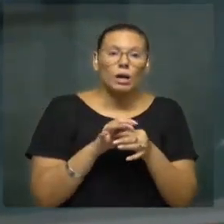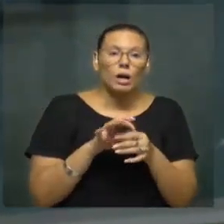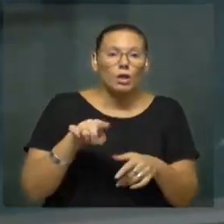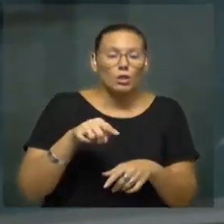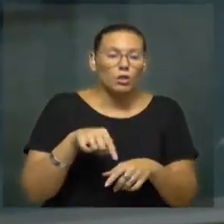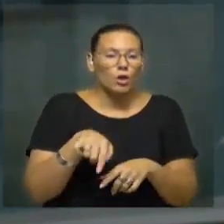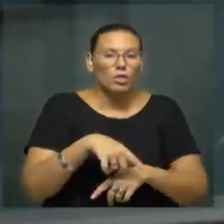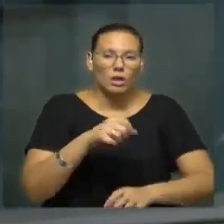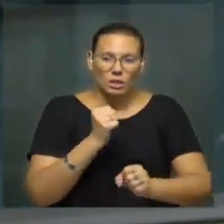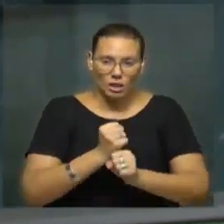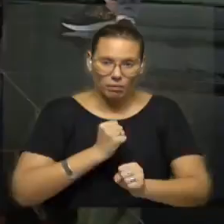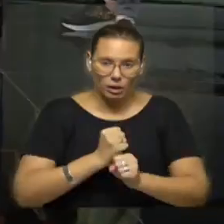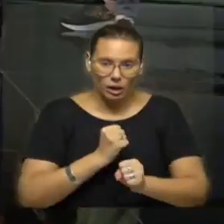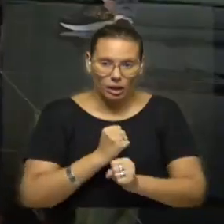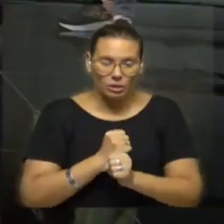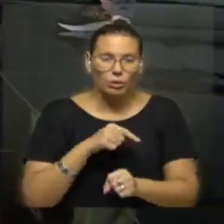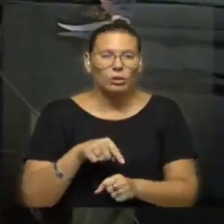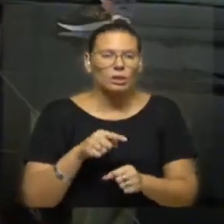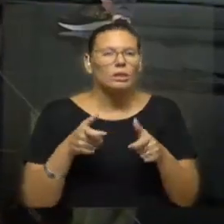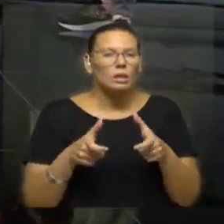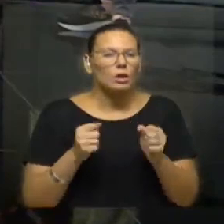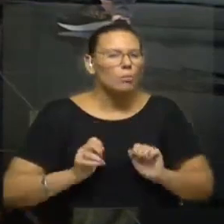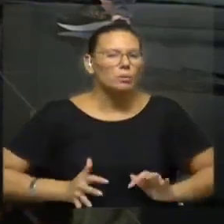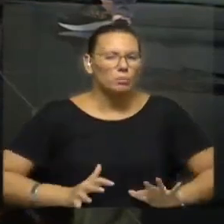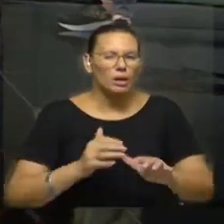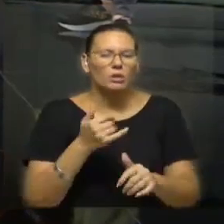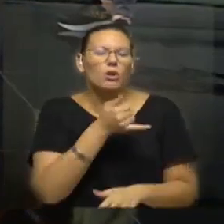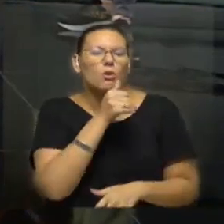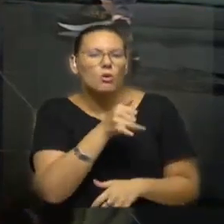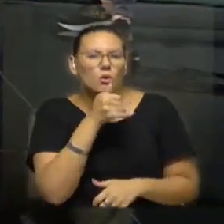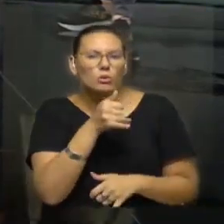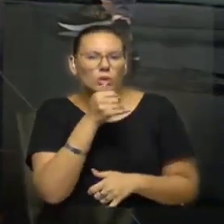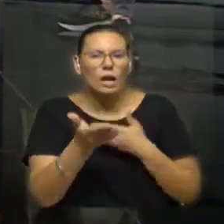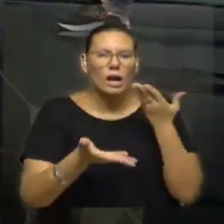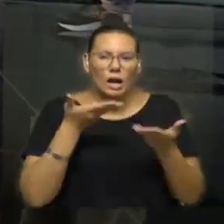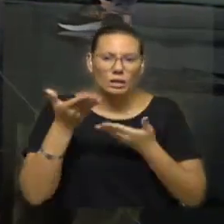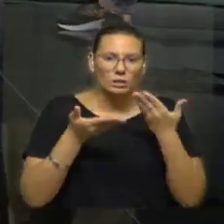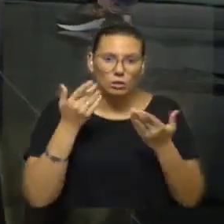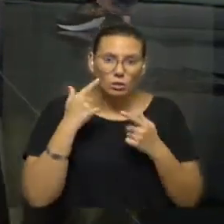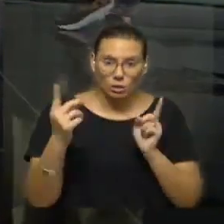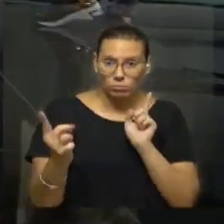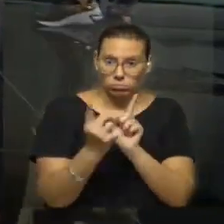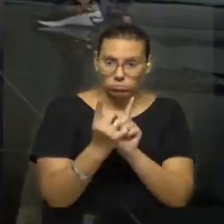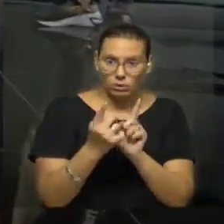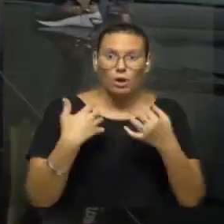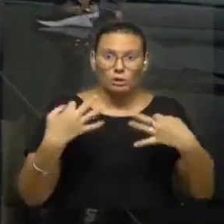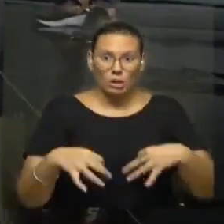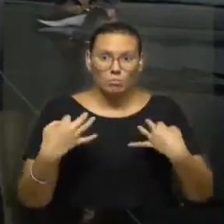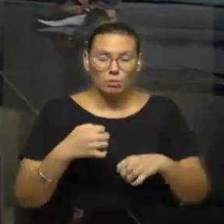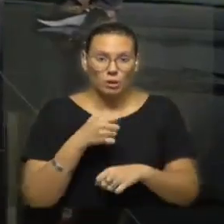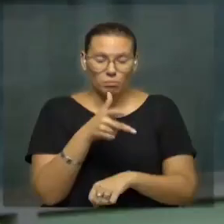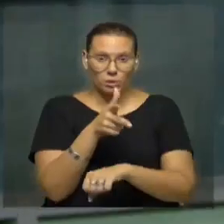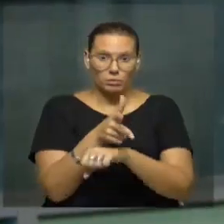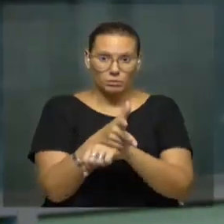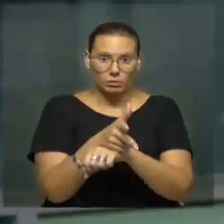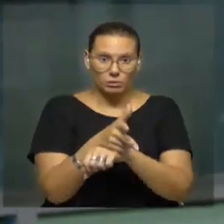estuvieron trabajando también en este disco, ¿no? Contanos un poco sobre la canción. ¿Se acerca o se acerca? No, no estamos acá. Estamos bien, sí, sí, sí, te queremos mucho.